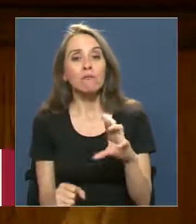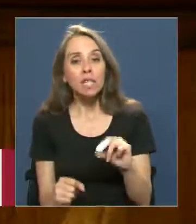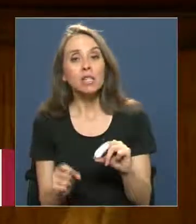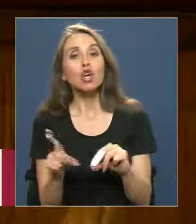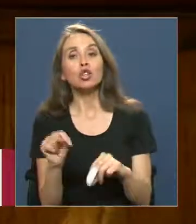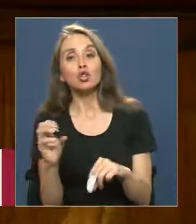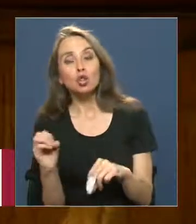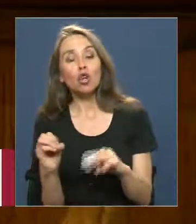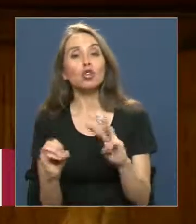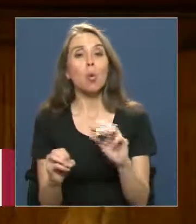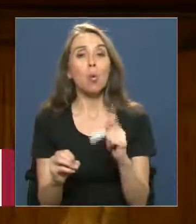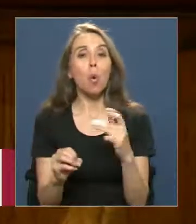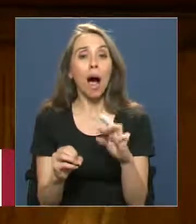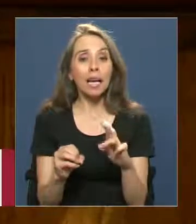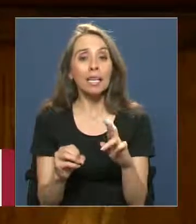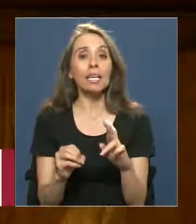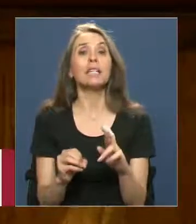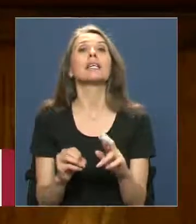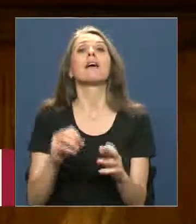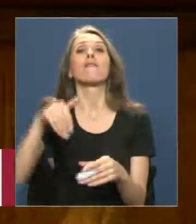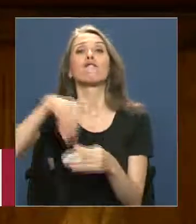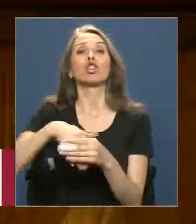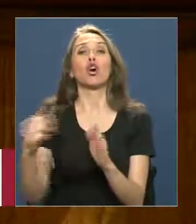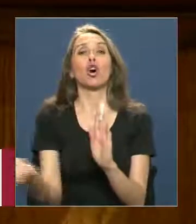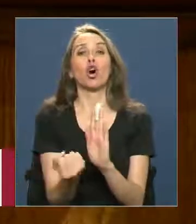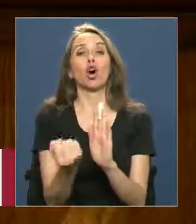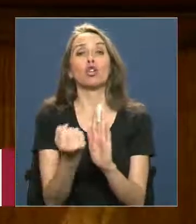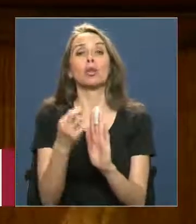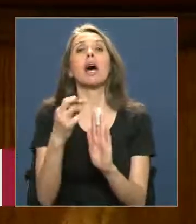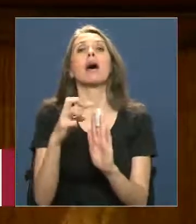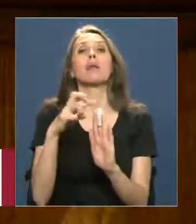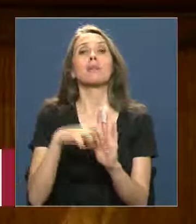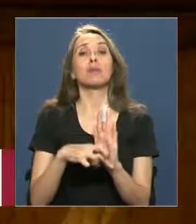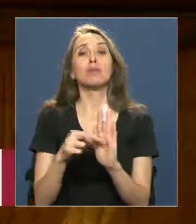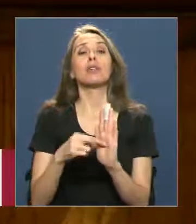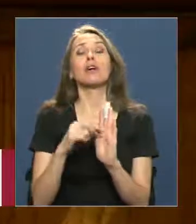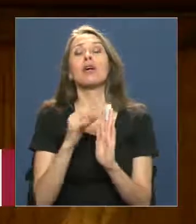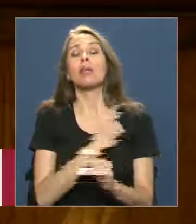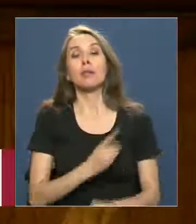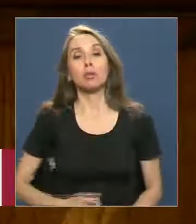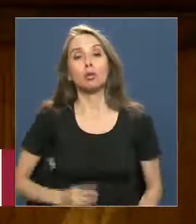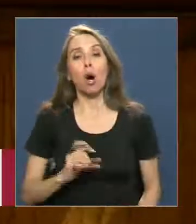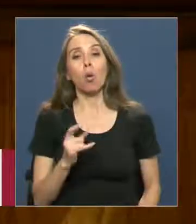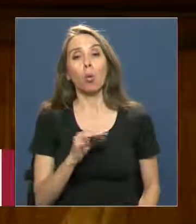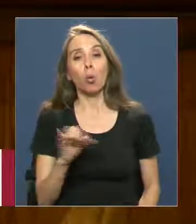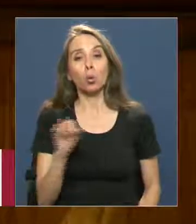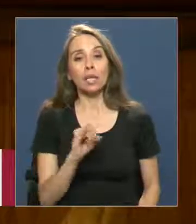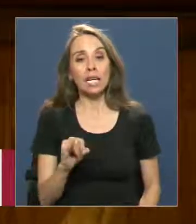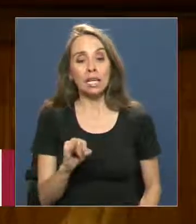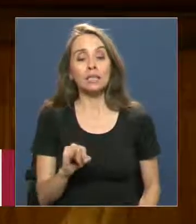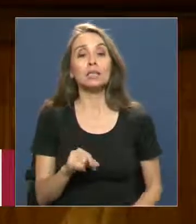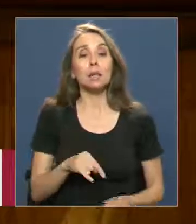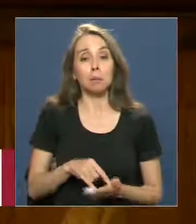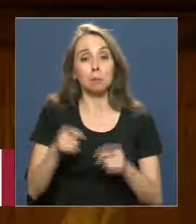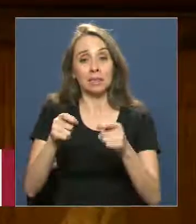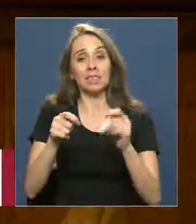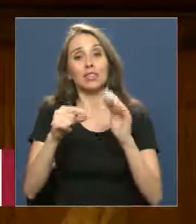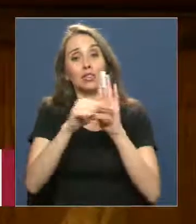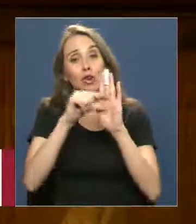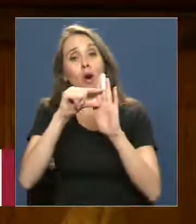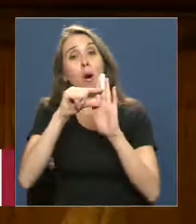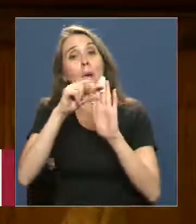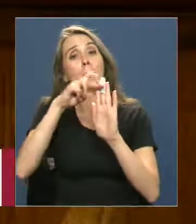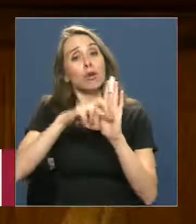Leonardo Soto y Matías Walker, y con el voto en contra del diputado Hugo Gutiérrez. Se presentó la indicación sustitutiva al